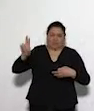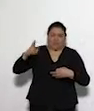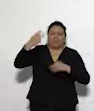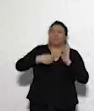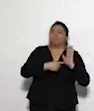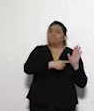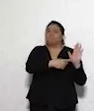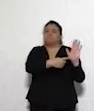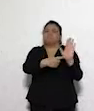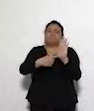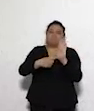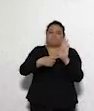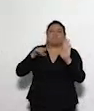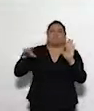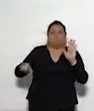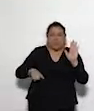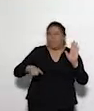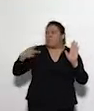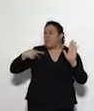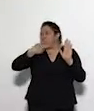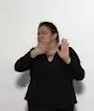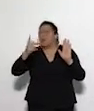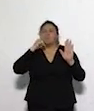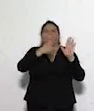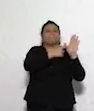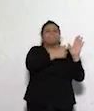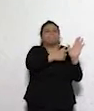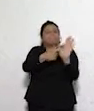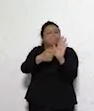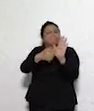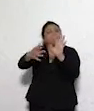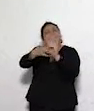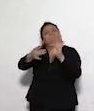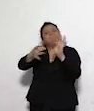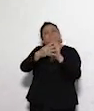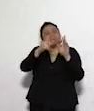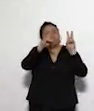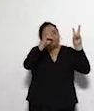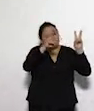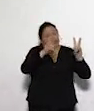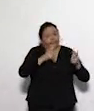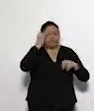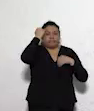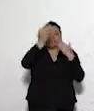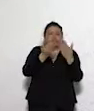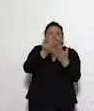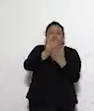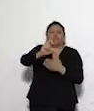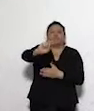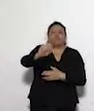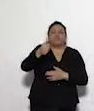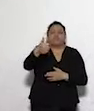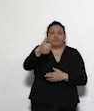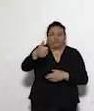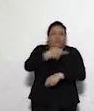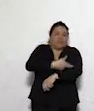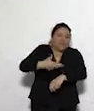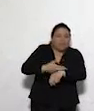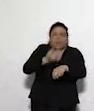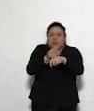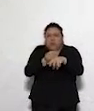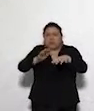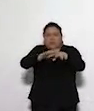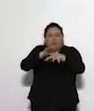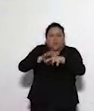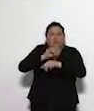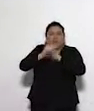Nacional al Estado y a la sociedad e incluía, entre otros puntos, 36 propuestas de acción inmediata para iniciar un